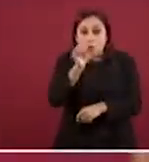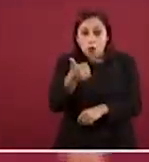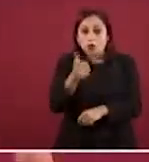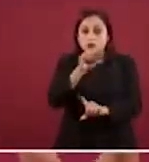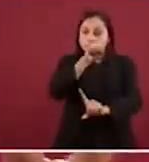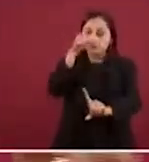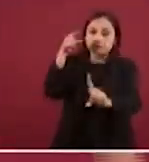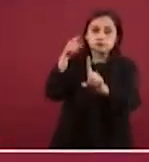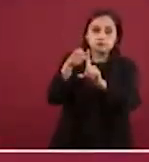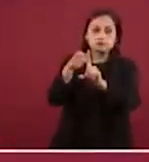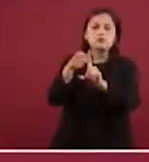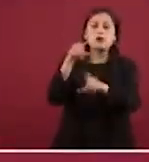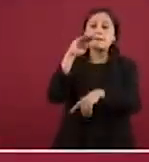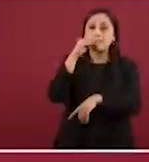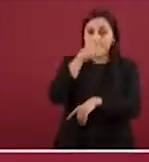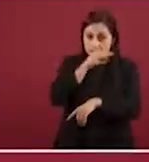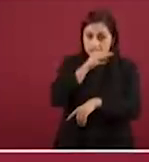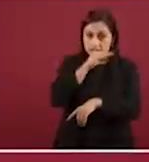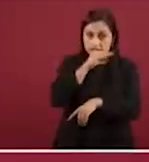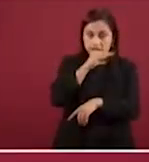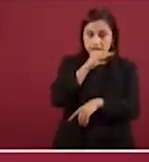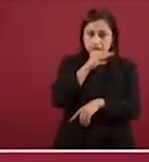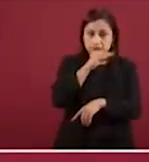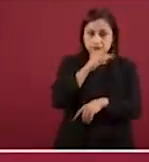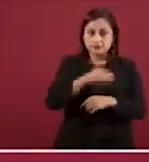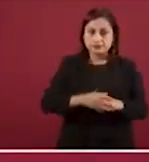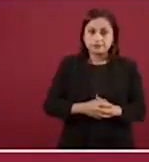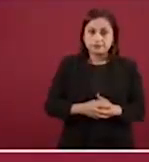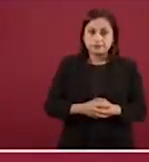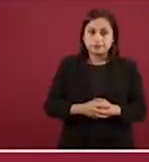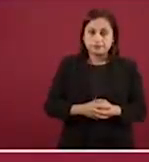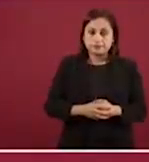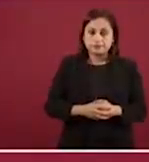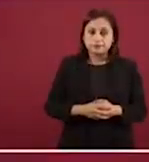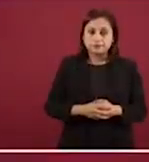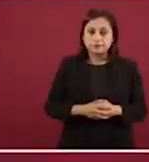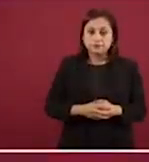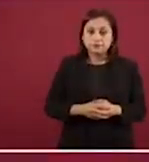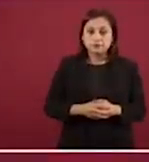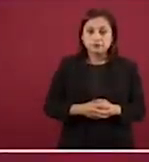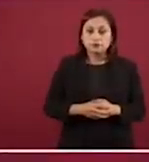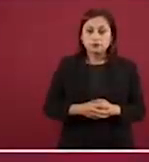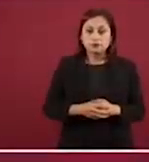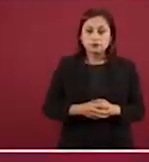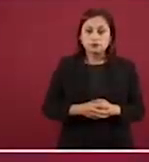que ya incluye el que podamos reducir